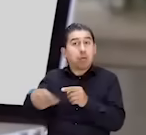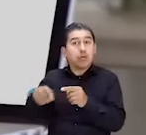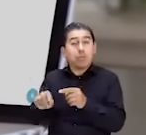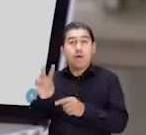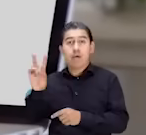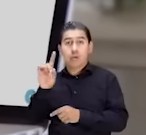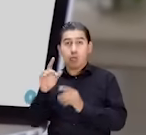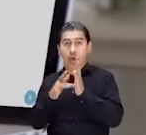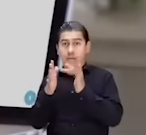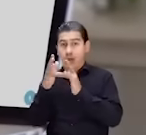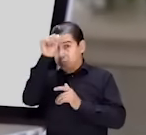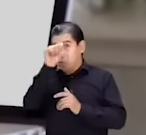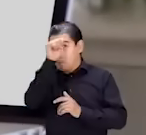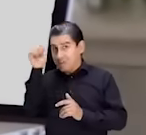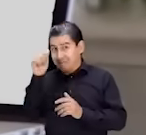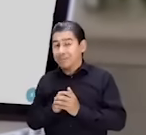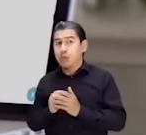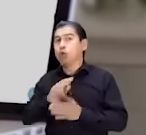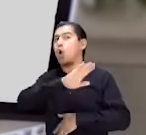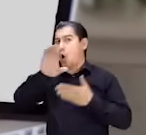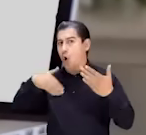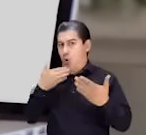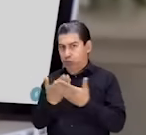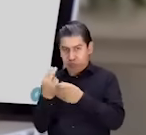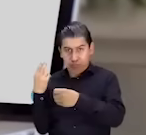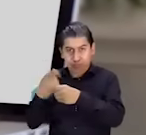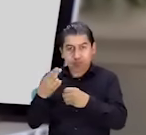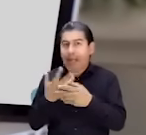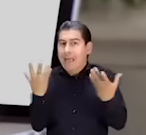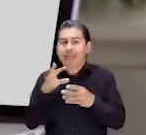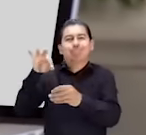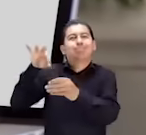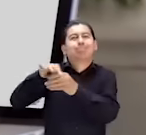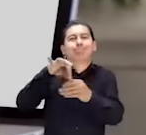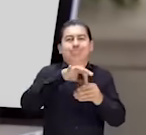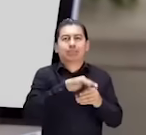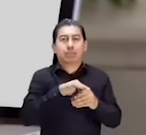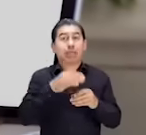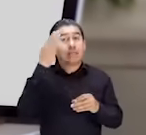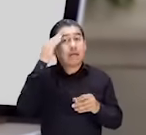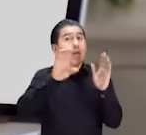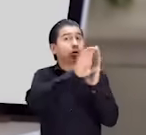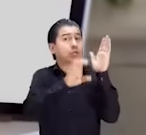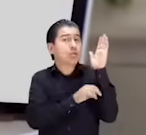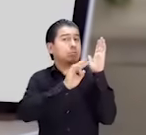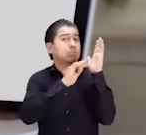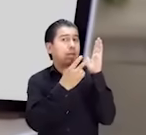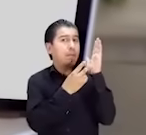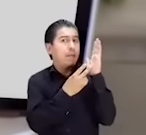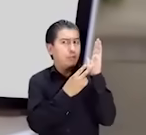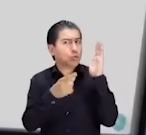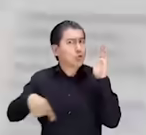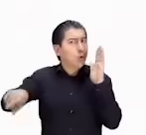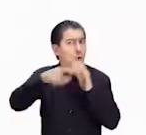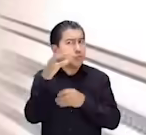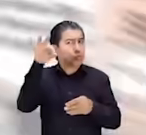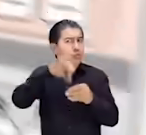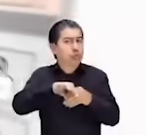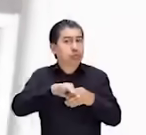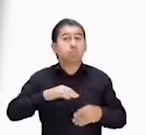Domingo 21 de abril de 2024 debemos acudir a las urnas para pronunciarnos en el referéndum y la consulta